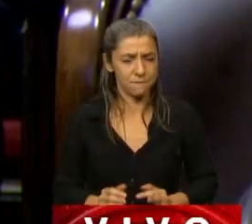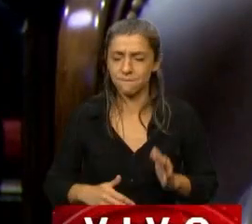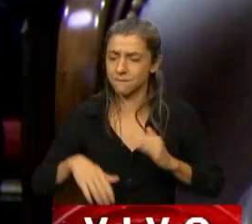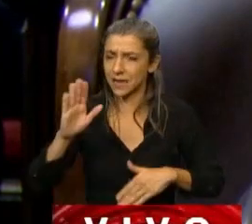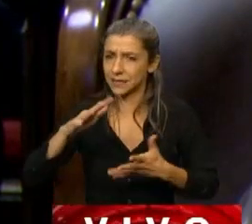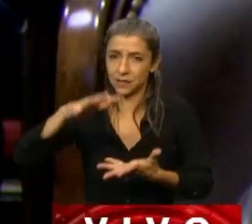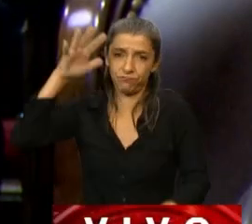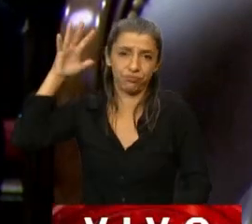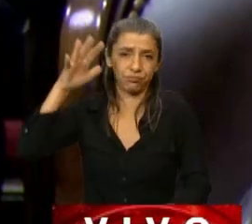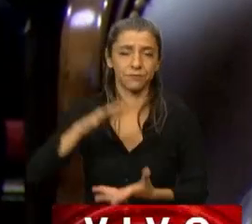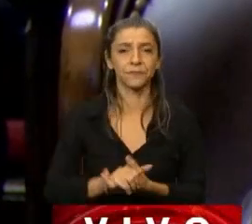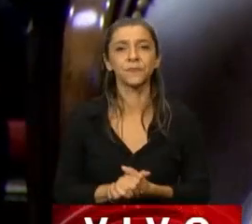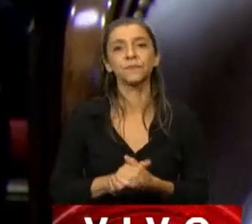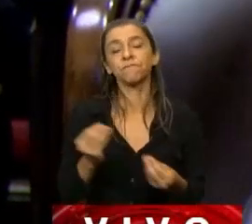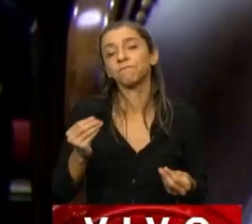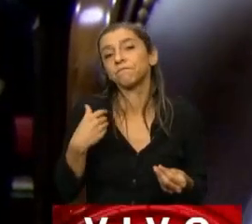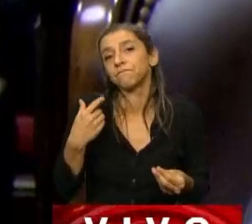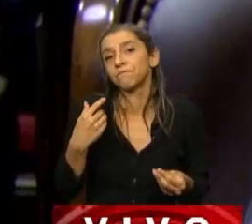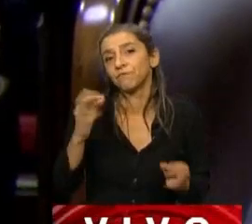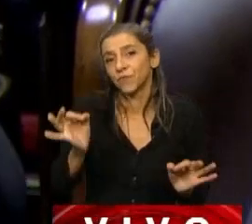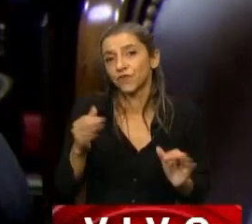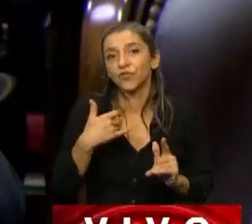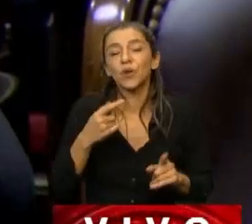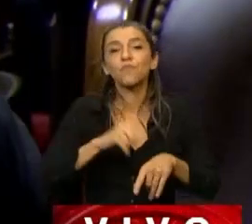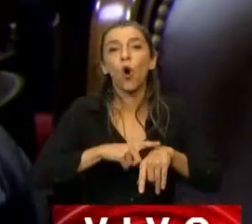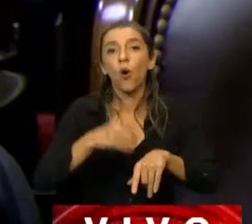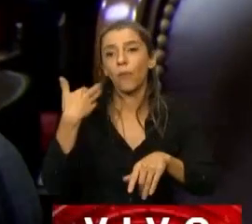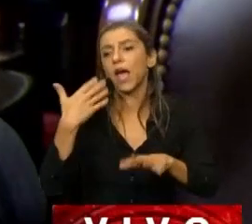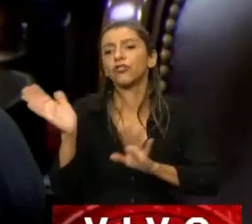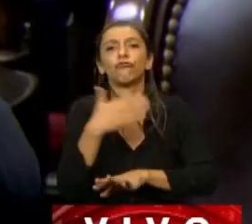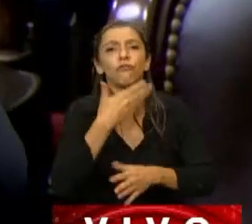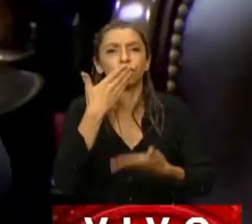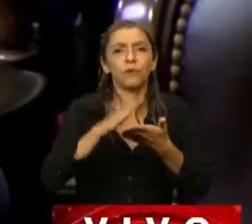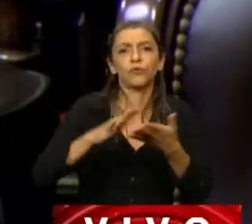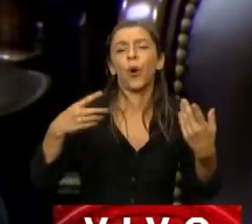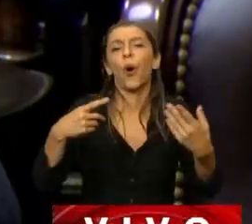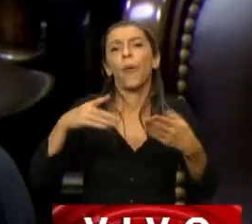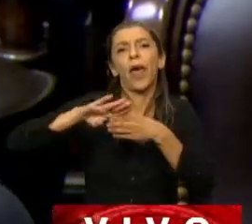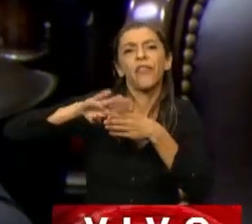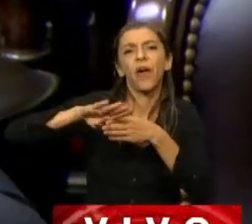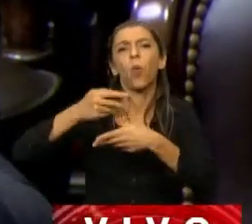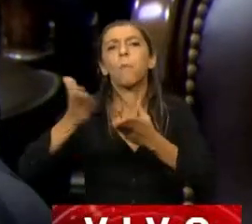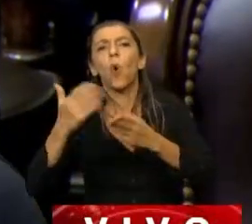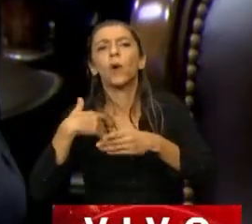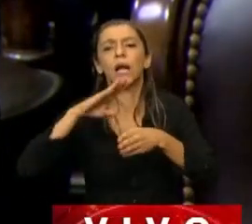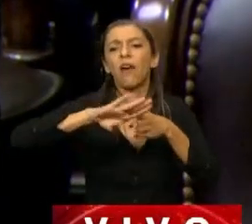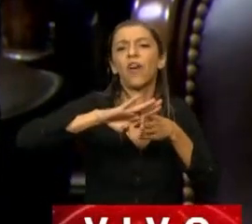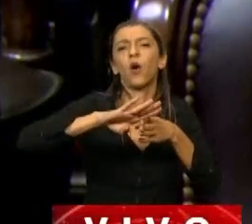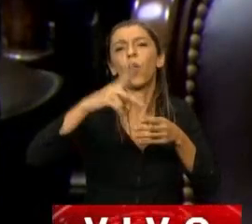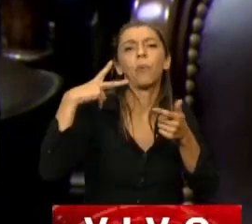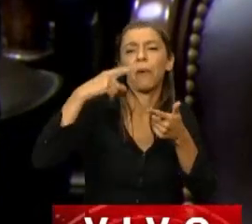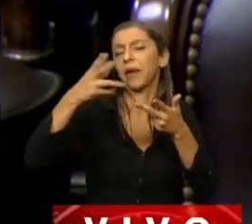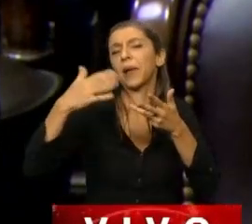porque un concepto perdido en el debate público donde se habla de la deuda pública mezclando deudas de distinta denominación y